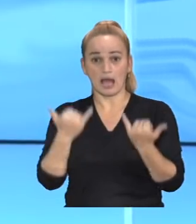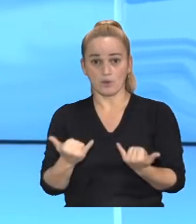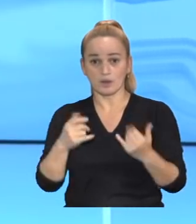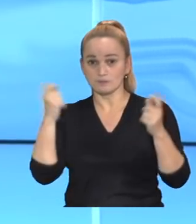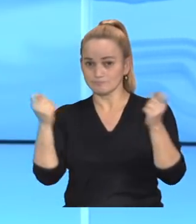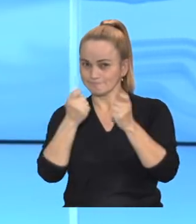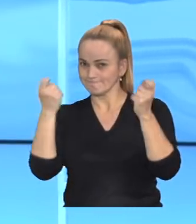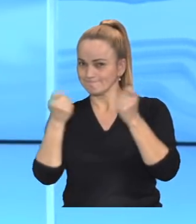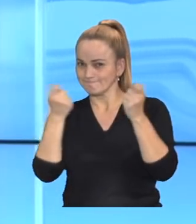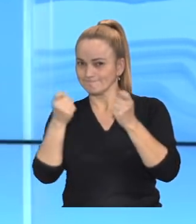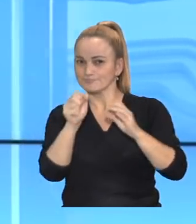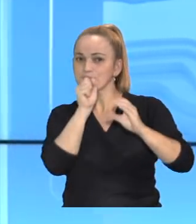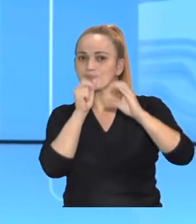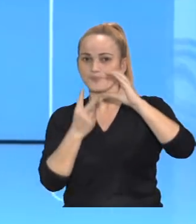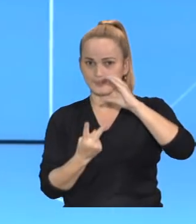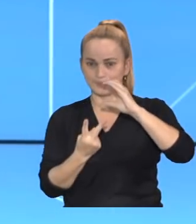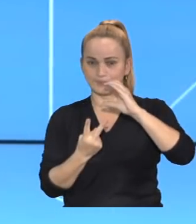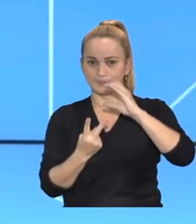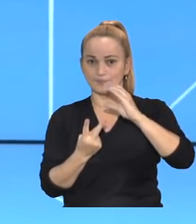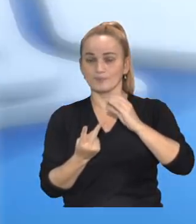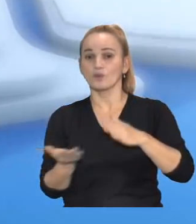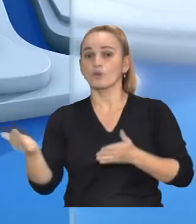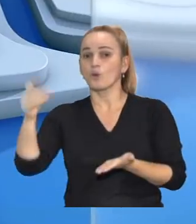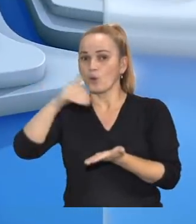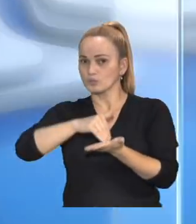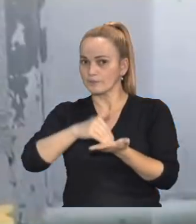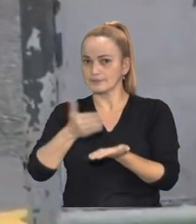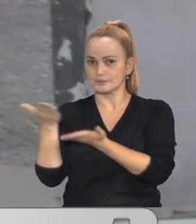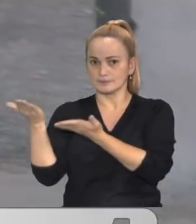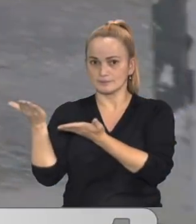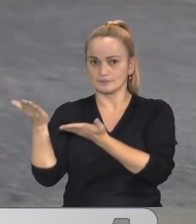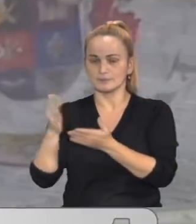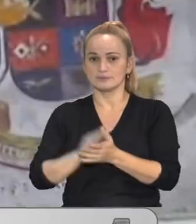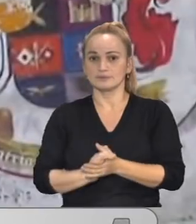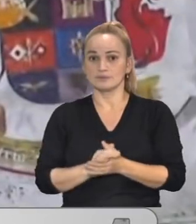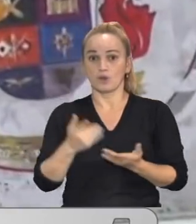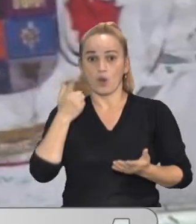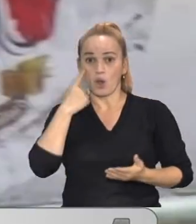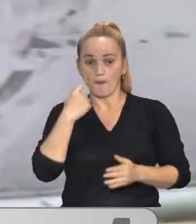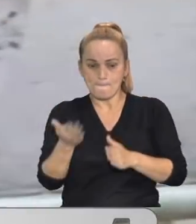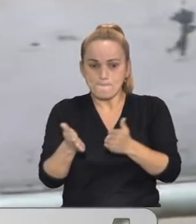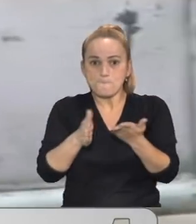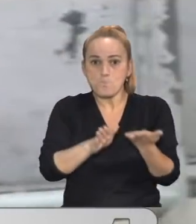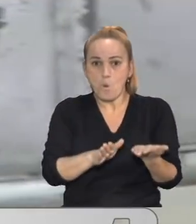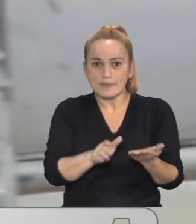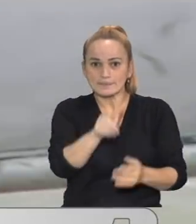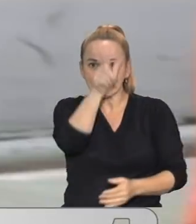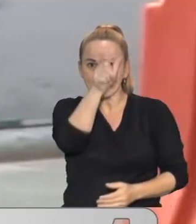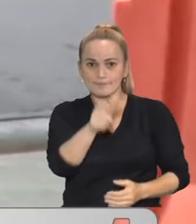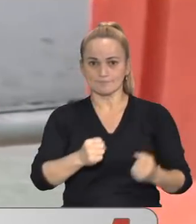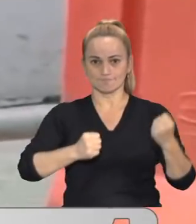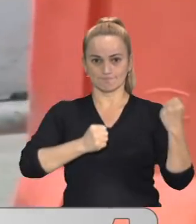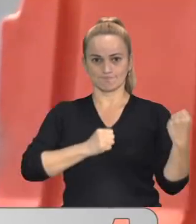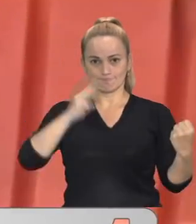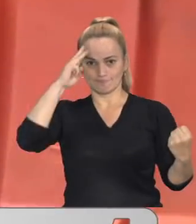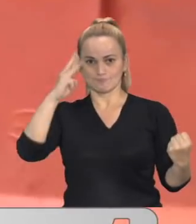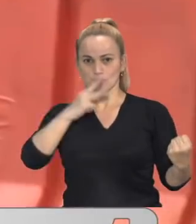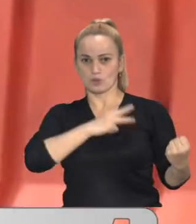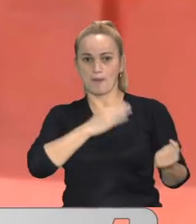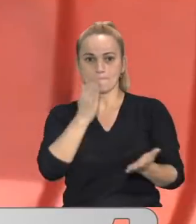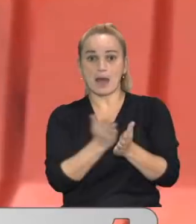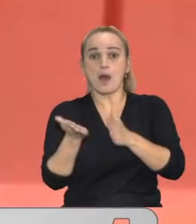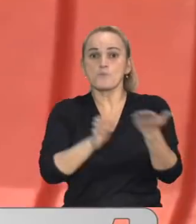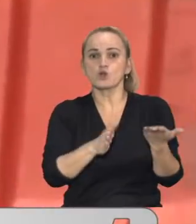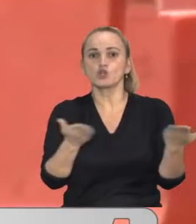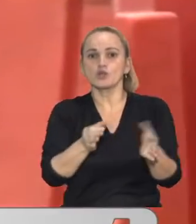una breve pausa en Noticentro 1CMI, pero al regresar espere. Investigan muerte de soldado en batallón de Amalfi, Antioquia. Ya